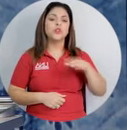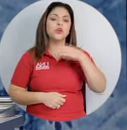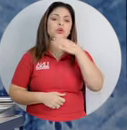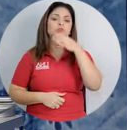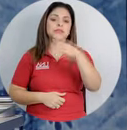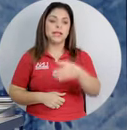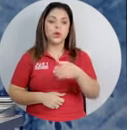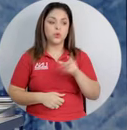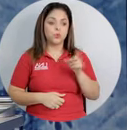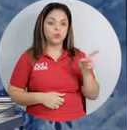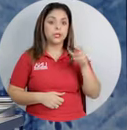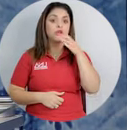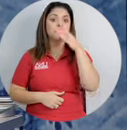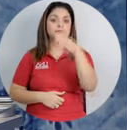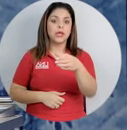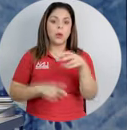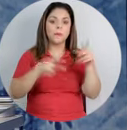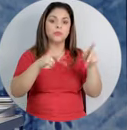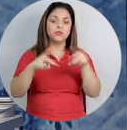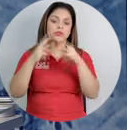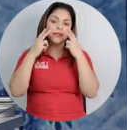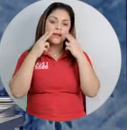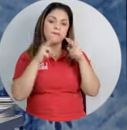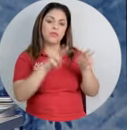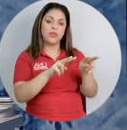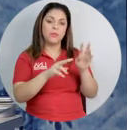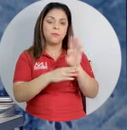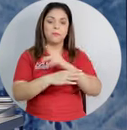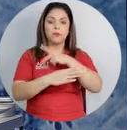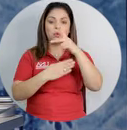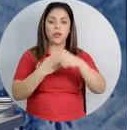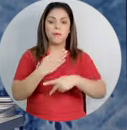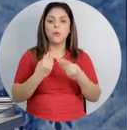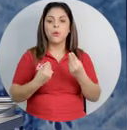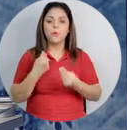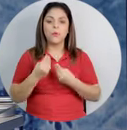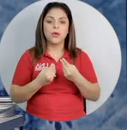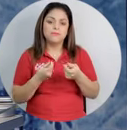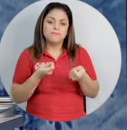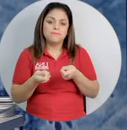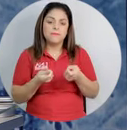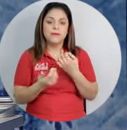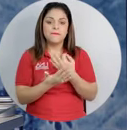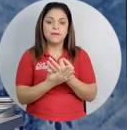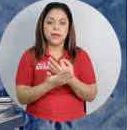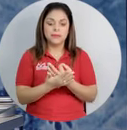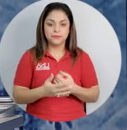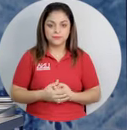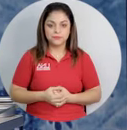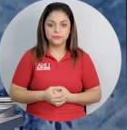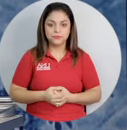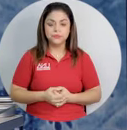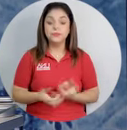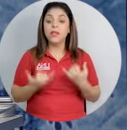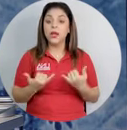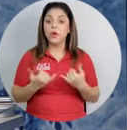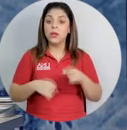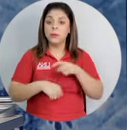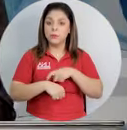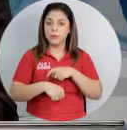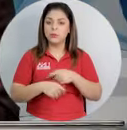Gustavo, para las personas que nos han acompañado durante el programa sobre cómo manejar sus finanzas en estos tiempos de crisis, en esta coyuntura que estamos